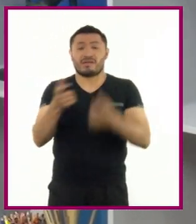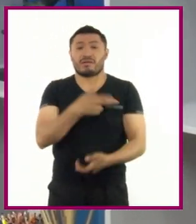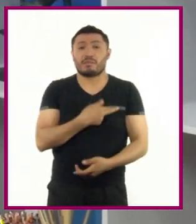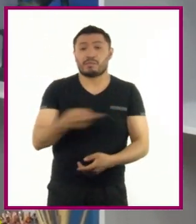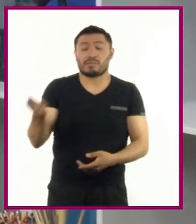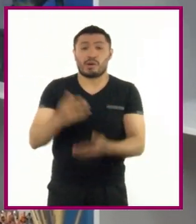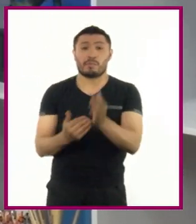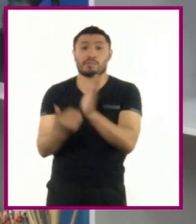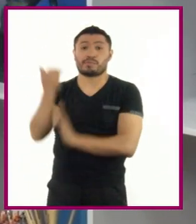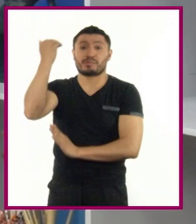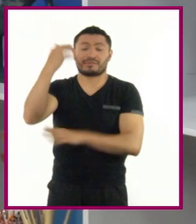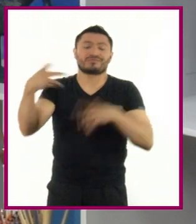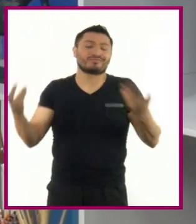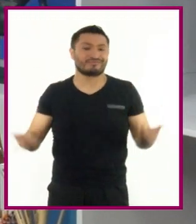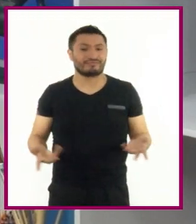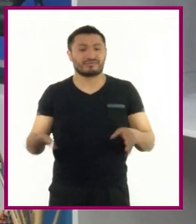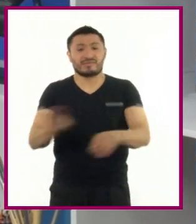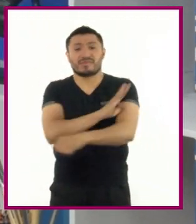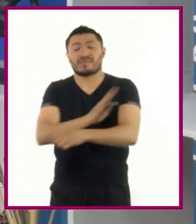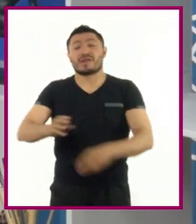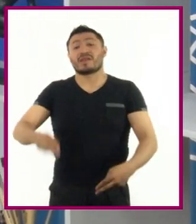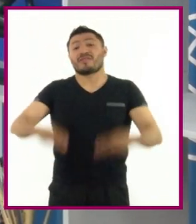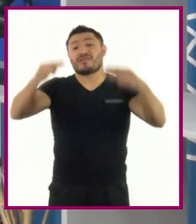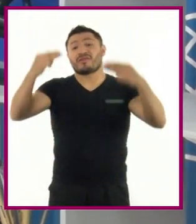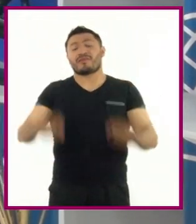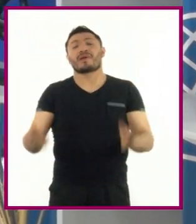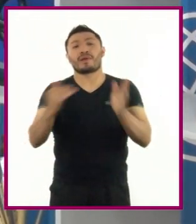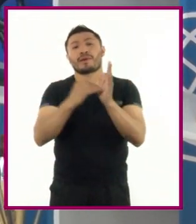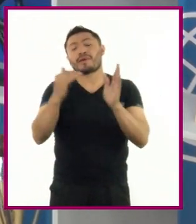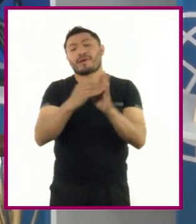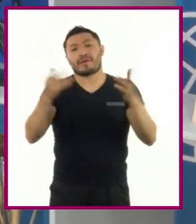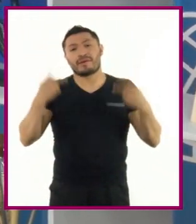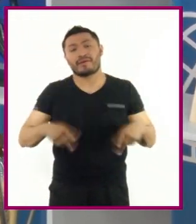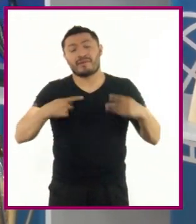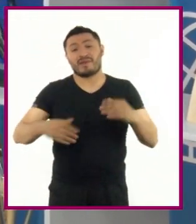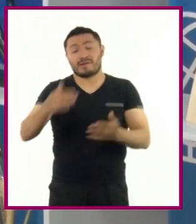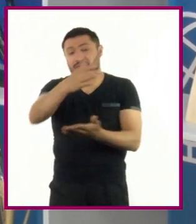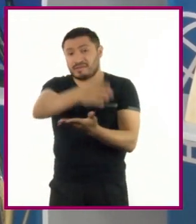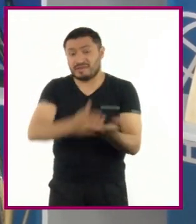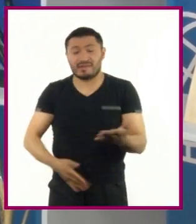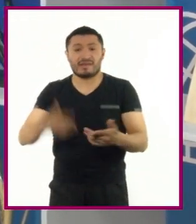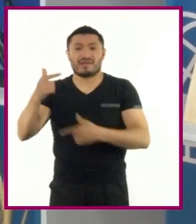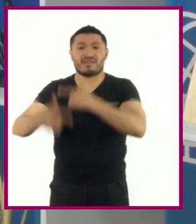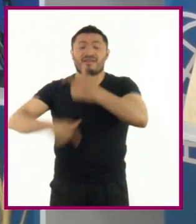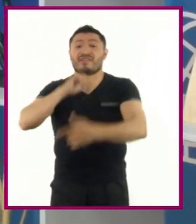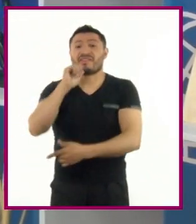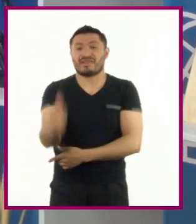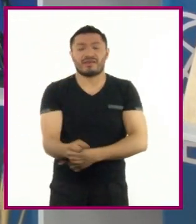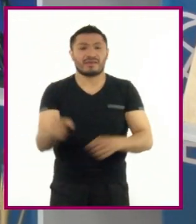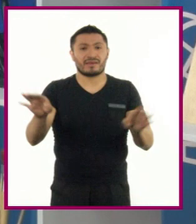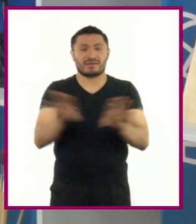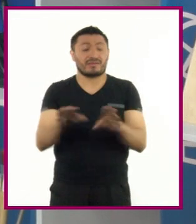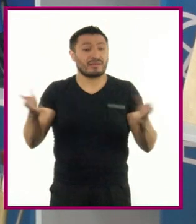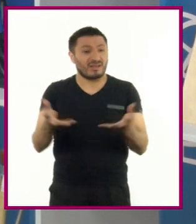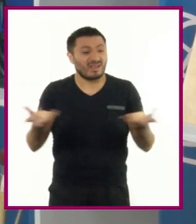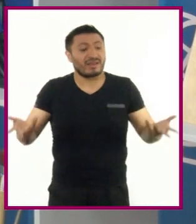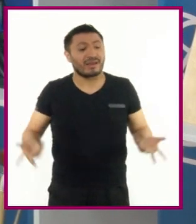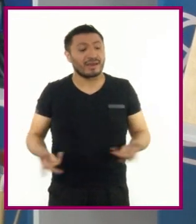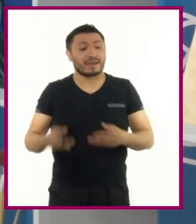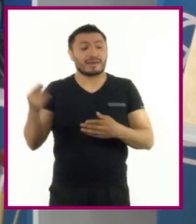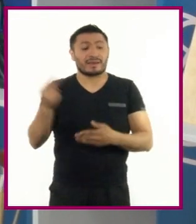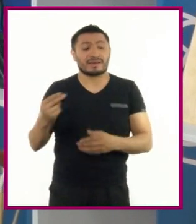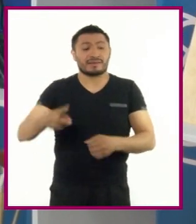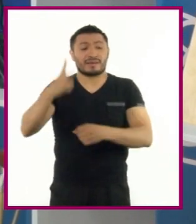riqueza. Llevar los beneficios del mercado a los millones de mexicanos marginados y desheredados. Hacerlo va a requerir no solo una